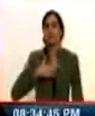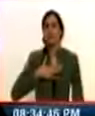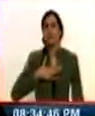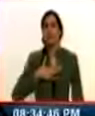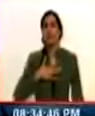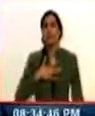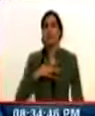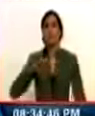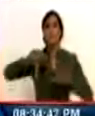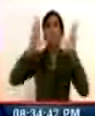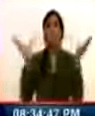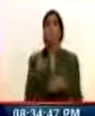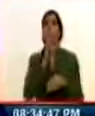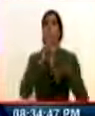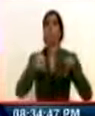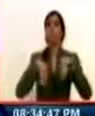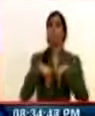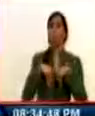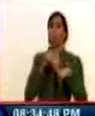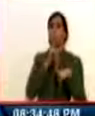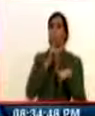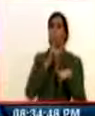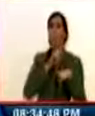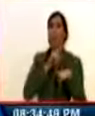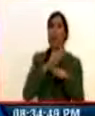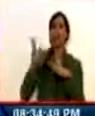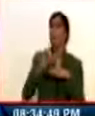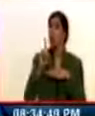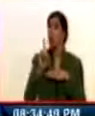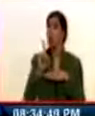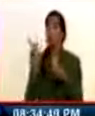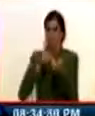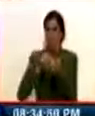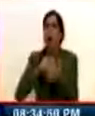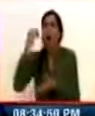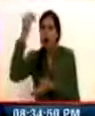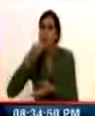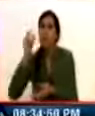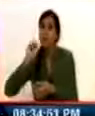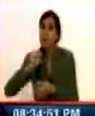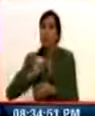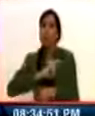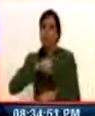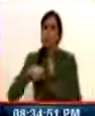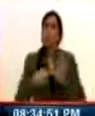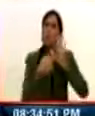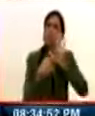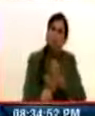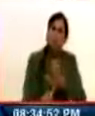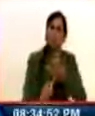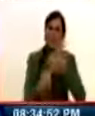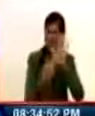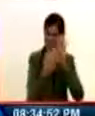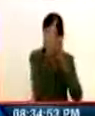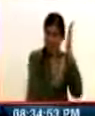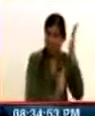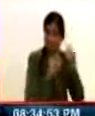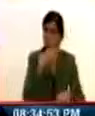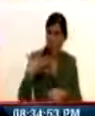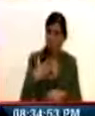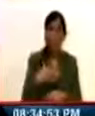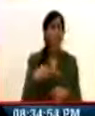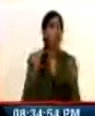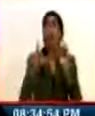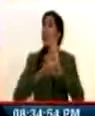en silencio sobre esta mentira sobre Venezuela. Nosotros hemos demostrado cómo este decreto, que es ilícito, perdón, porque viola